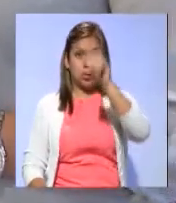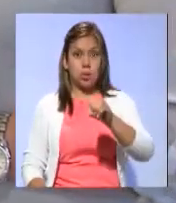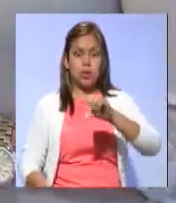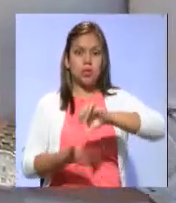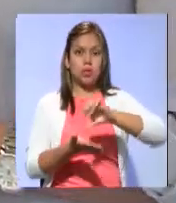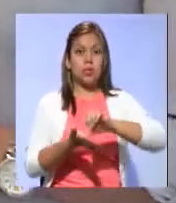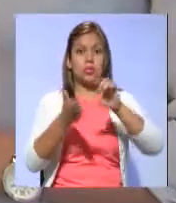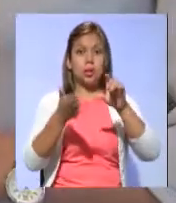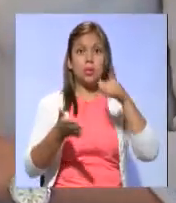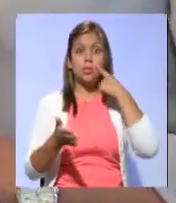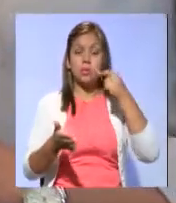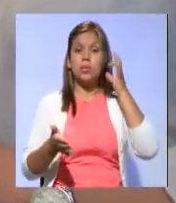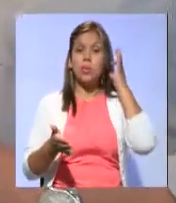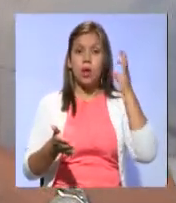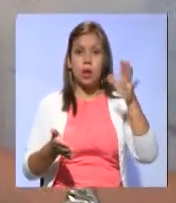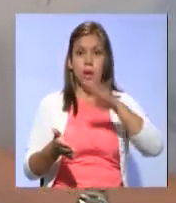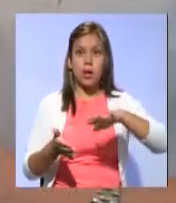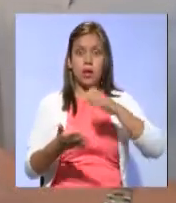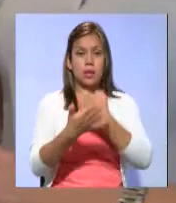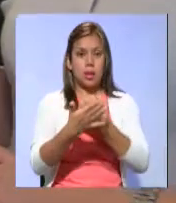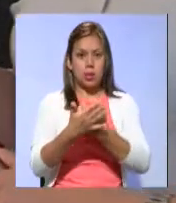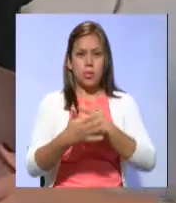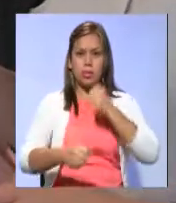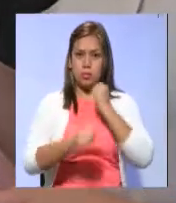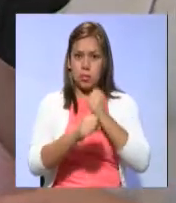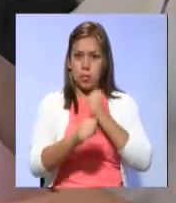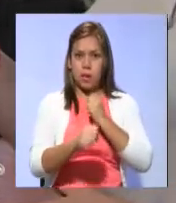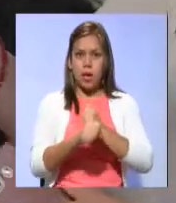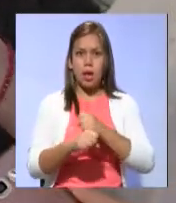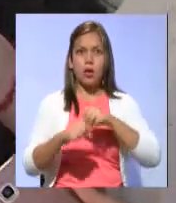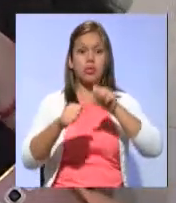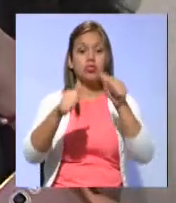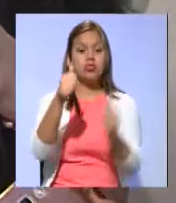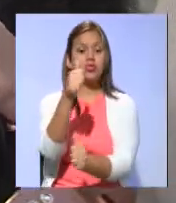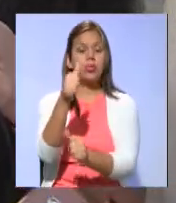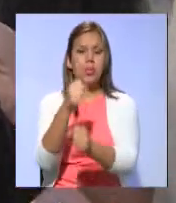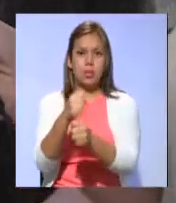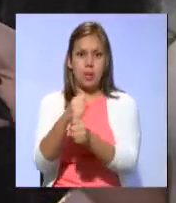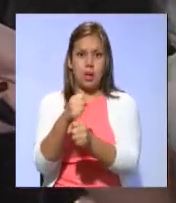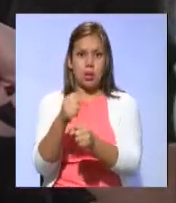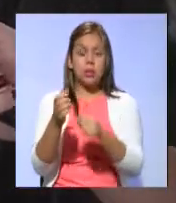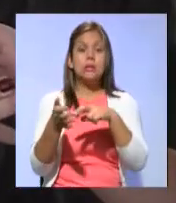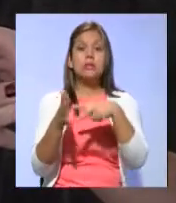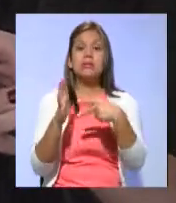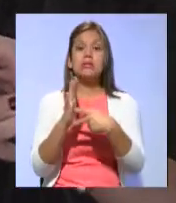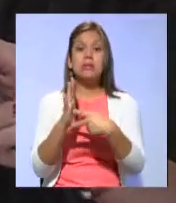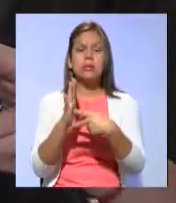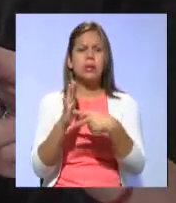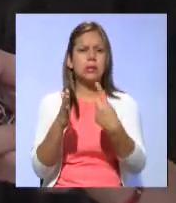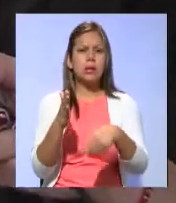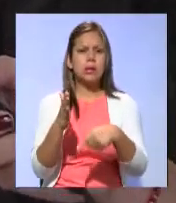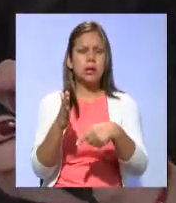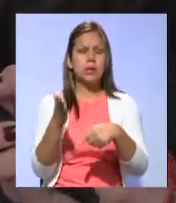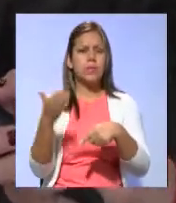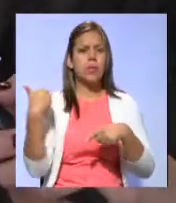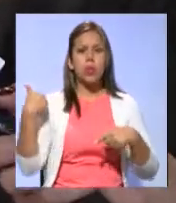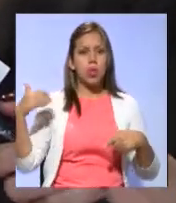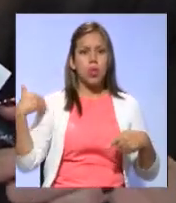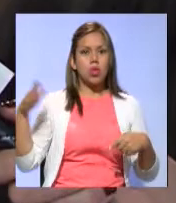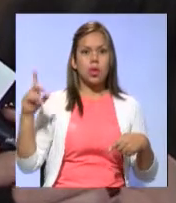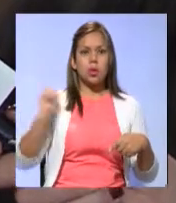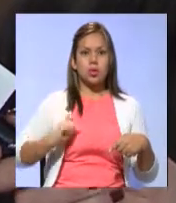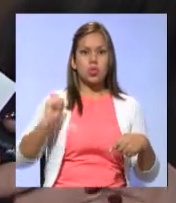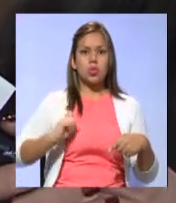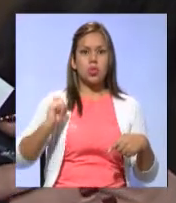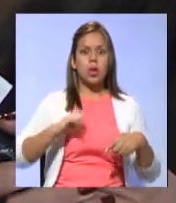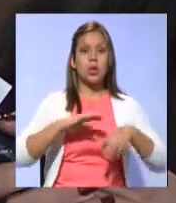ciudadanos y ciudadanas económicamente activas están subempleados, es decir, que no tienen realmente ese sueldo